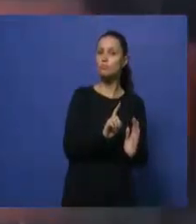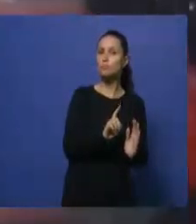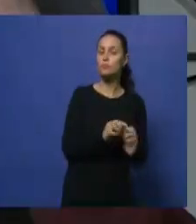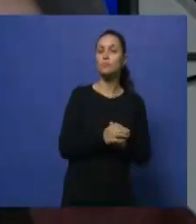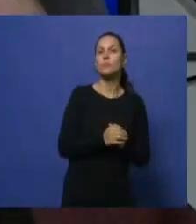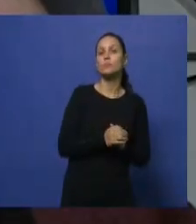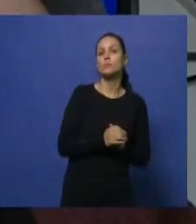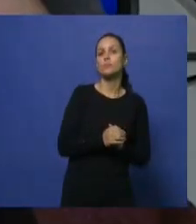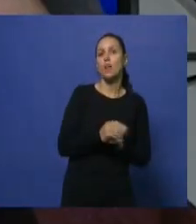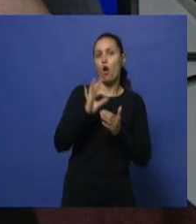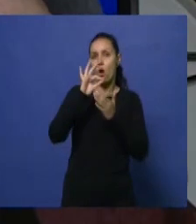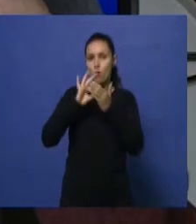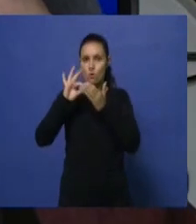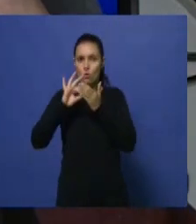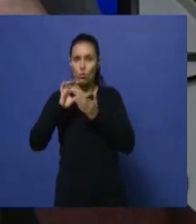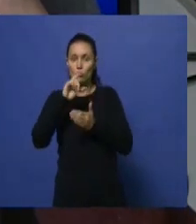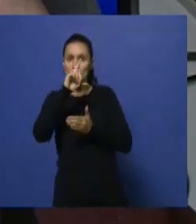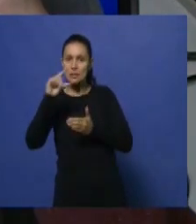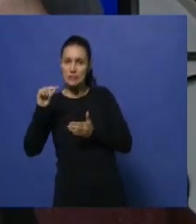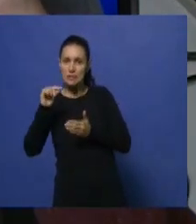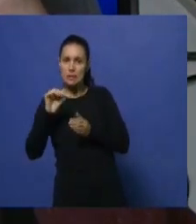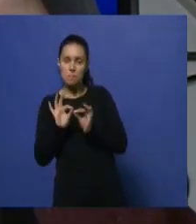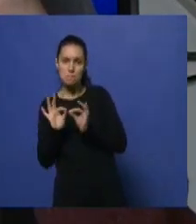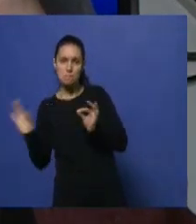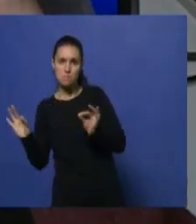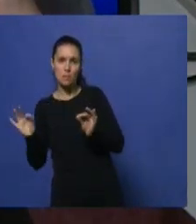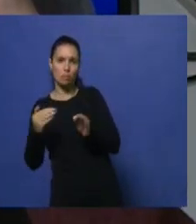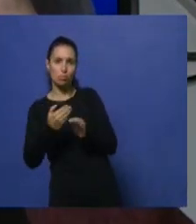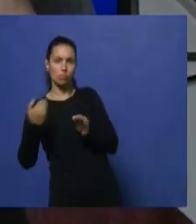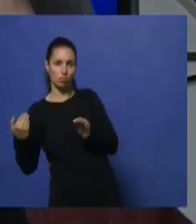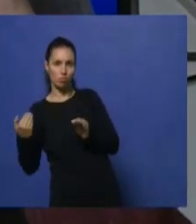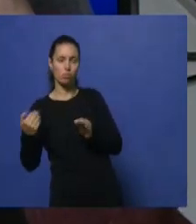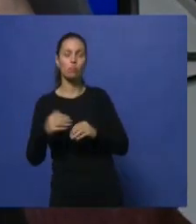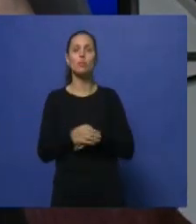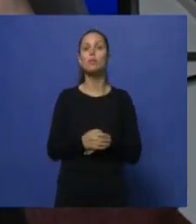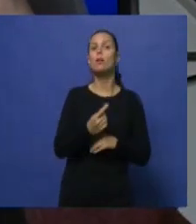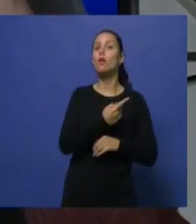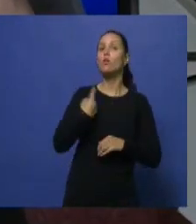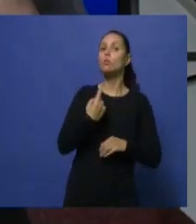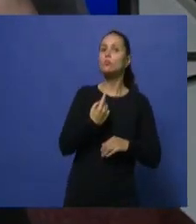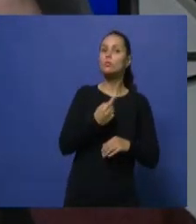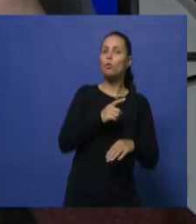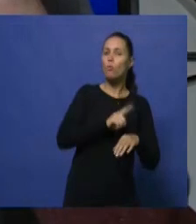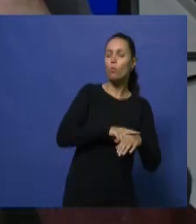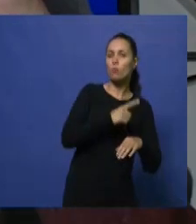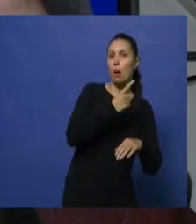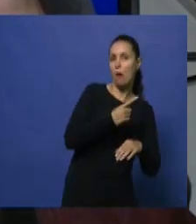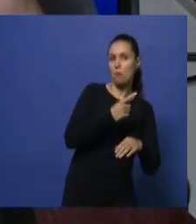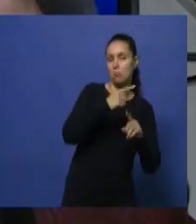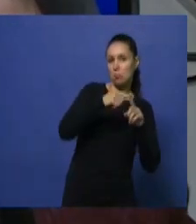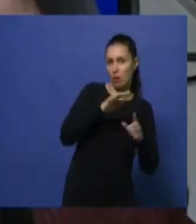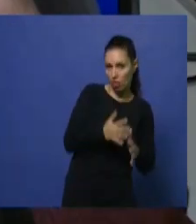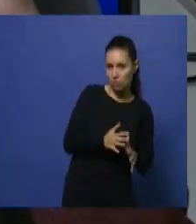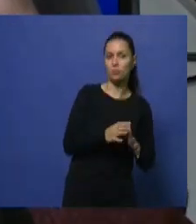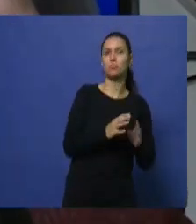incidentes bueno nosotros llegamos a una y media a ese lugar y tuvimos más o menos más de una hora para avanzar 10